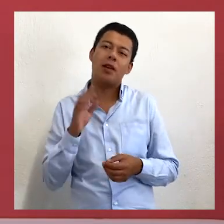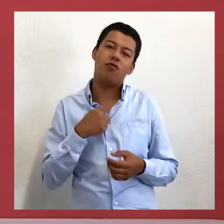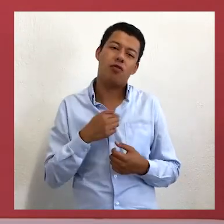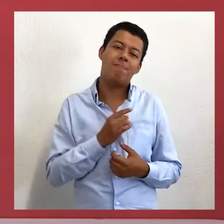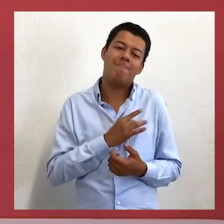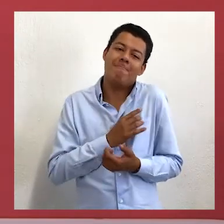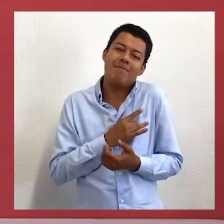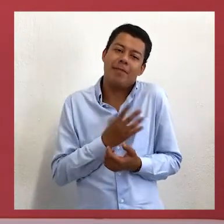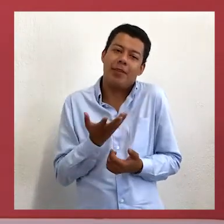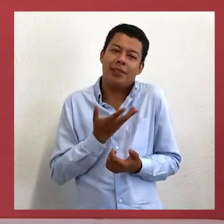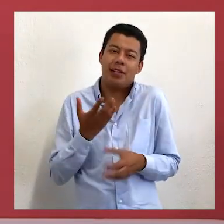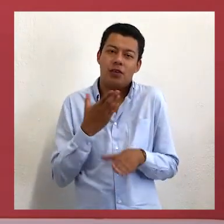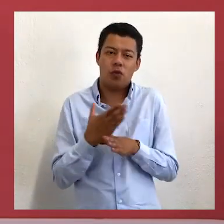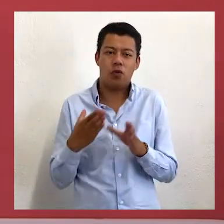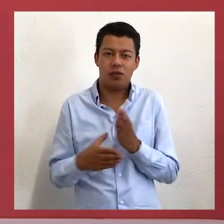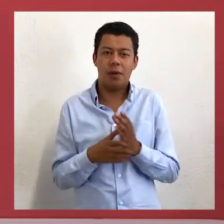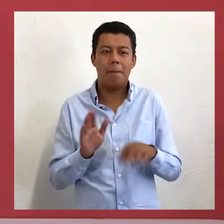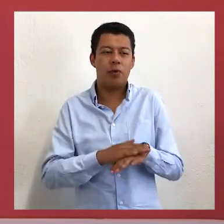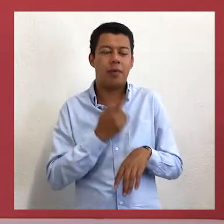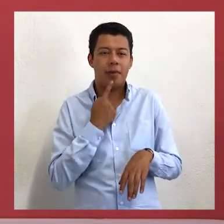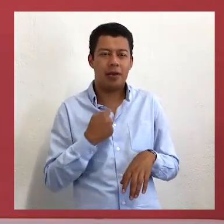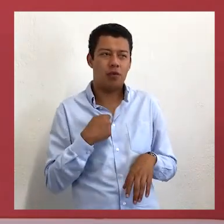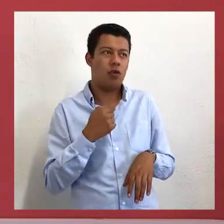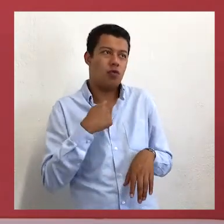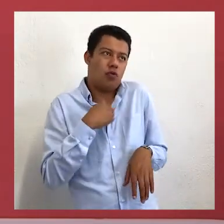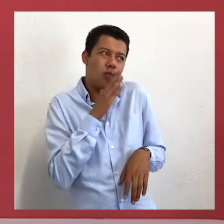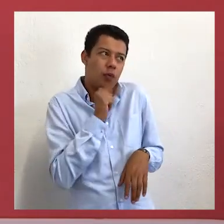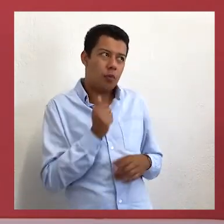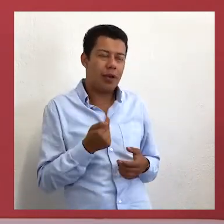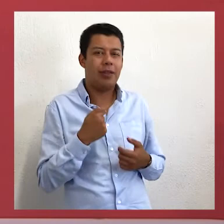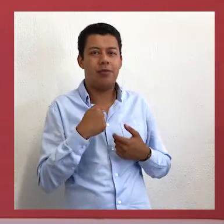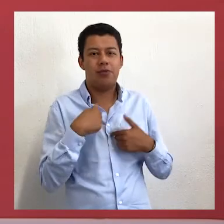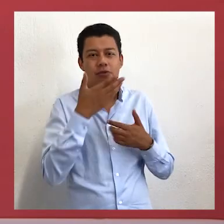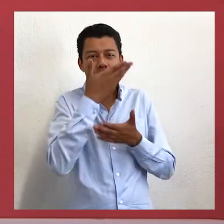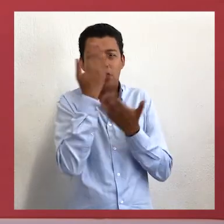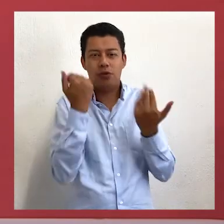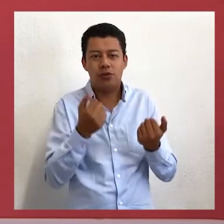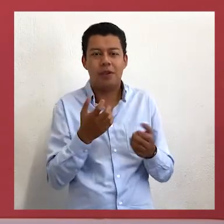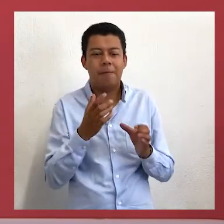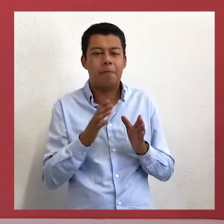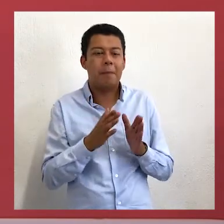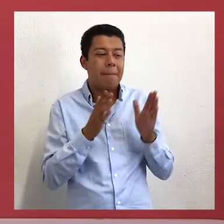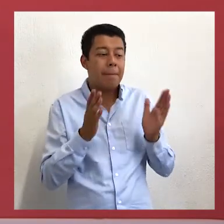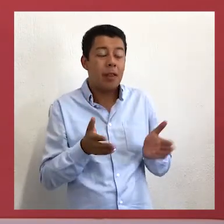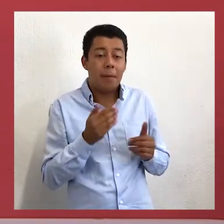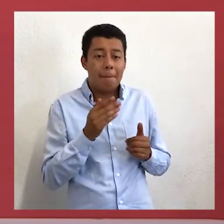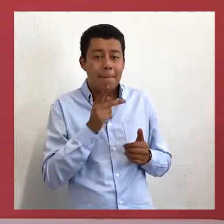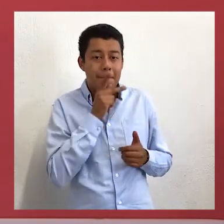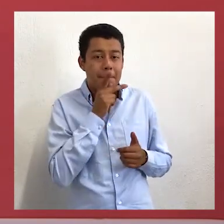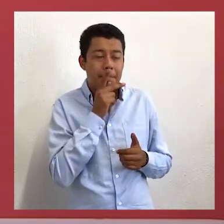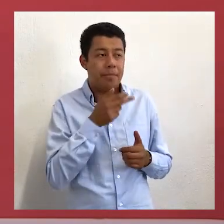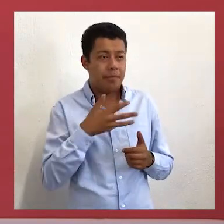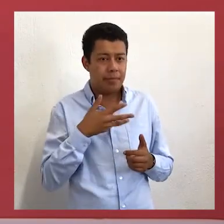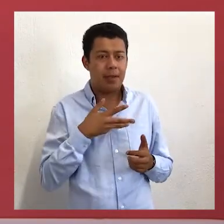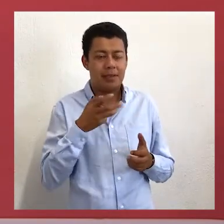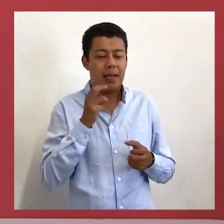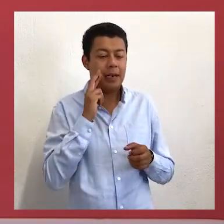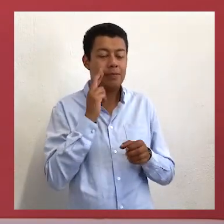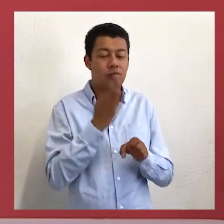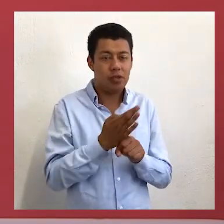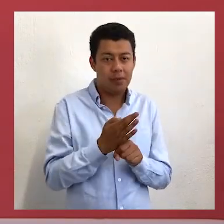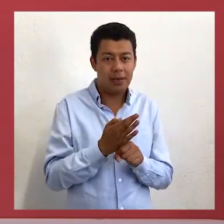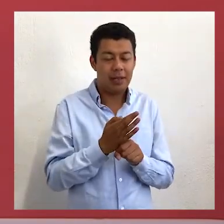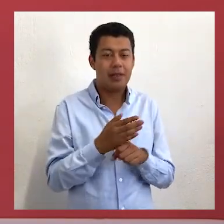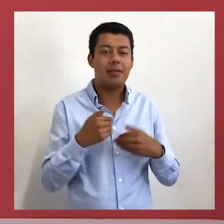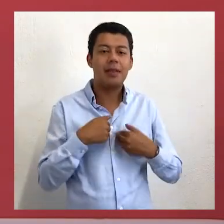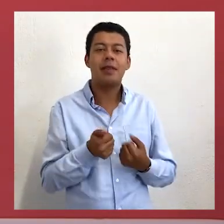el siguiente paso porque me dijeron que yo no puedo, que yo no sé. Entonces, como papás, tenemos la responsabilidad